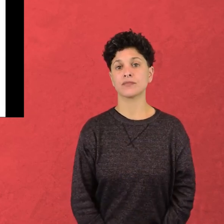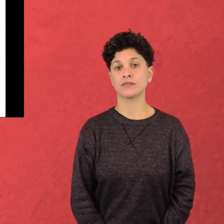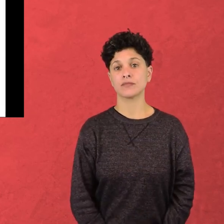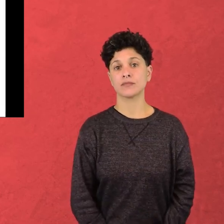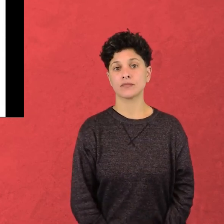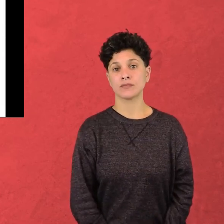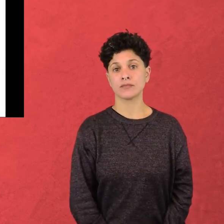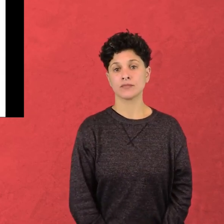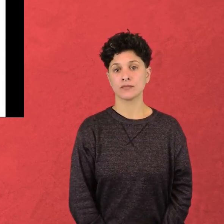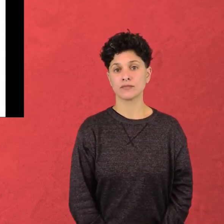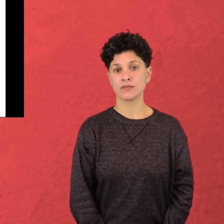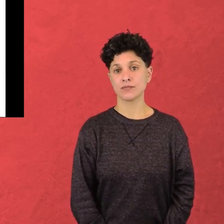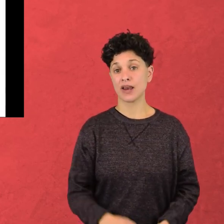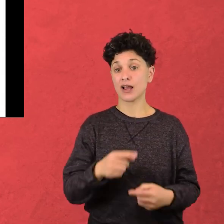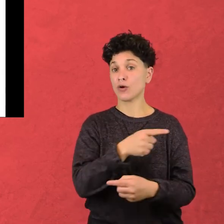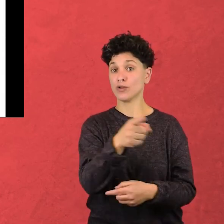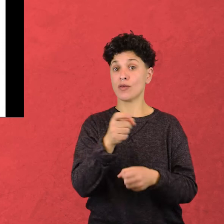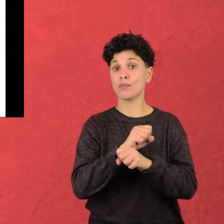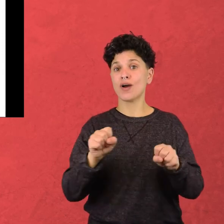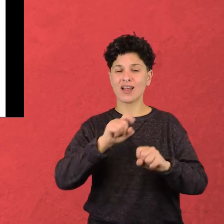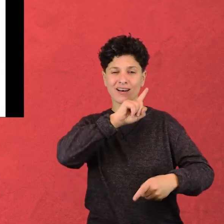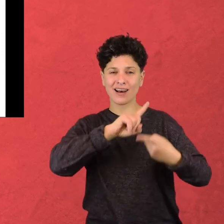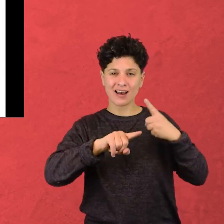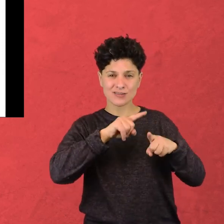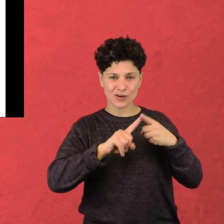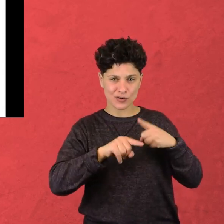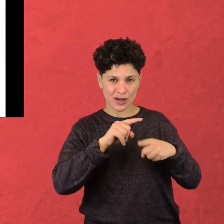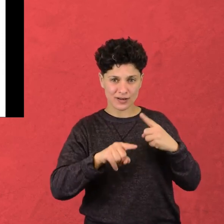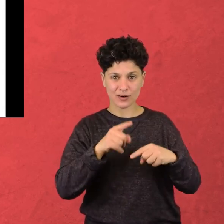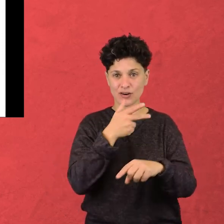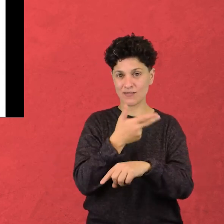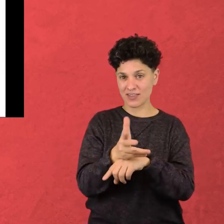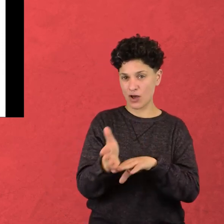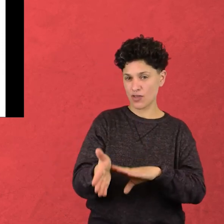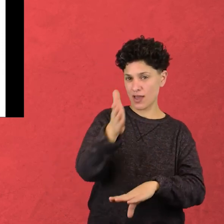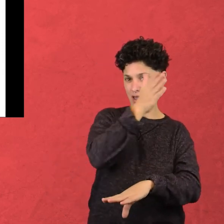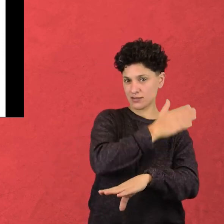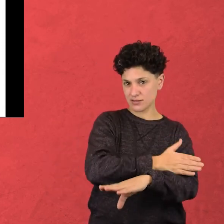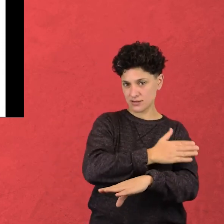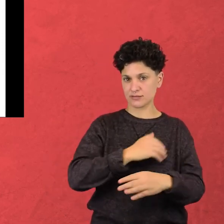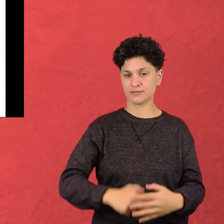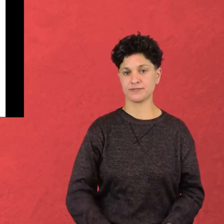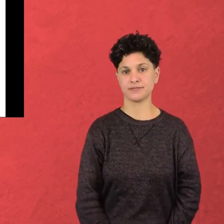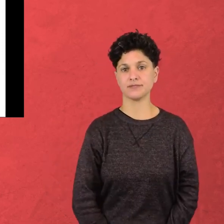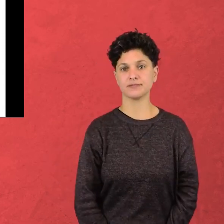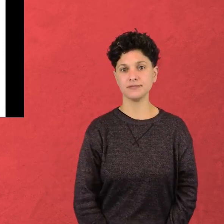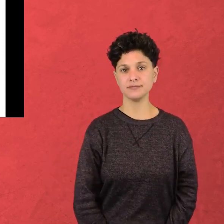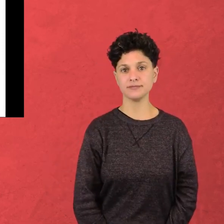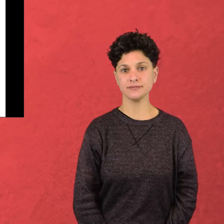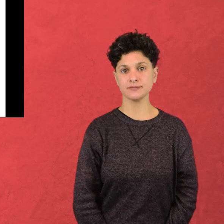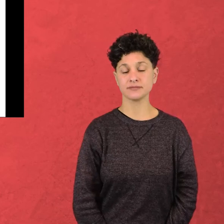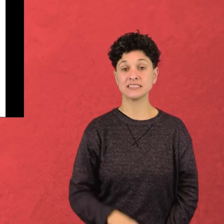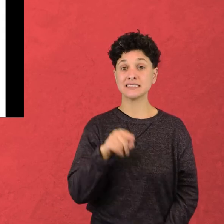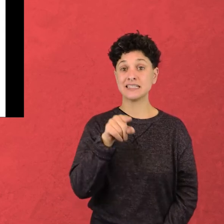fenoménico. Para que ustedes puedan encontrarle la relación